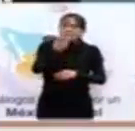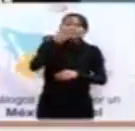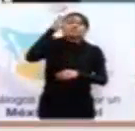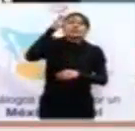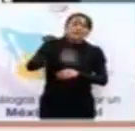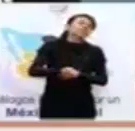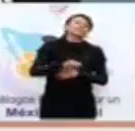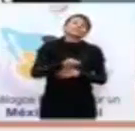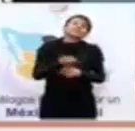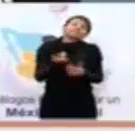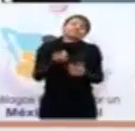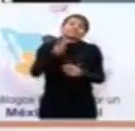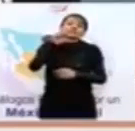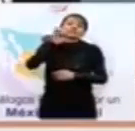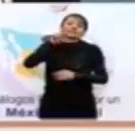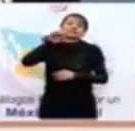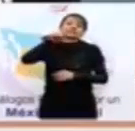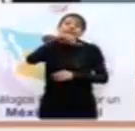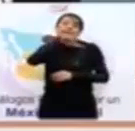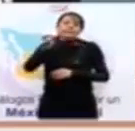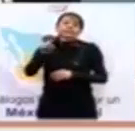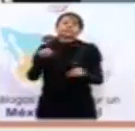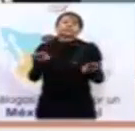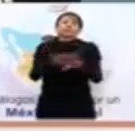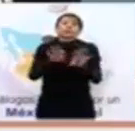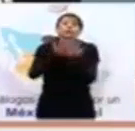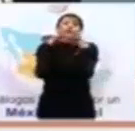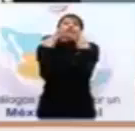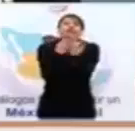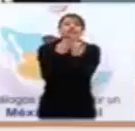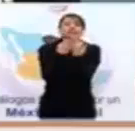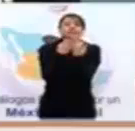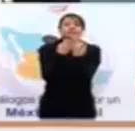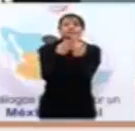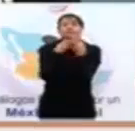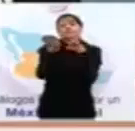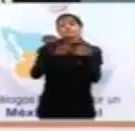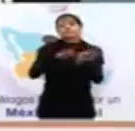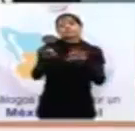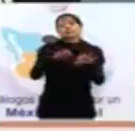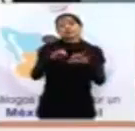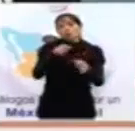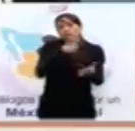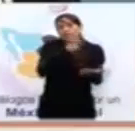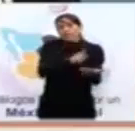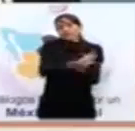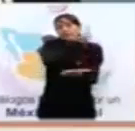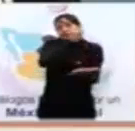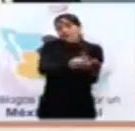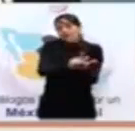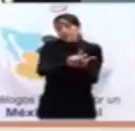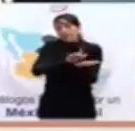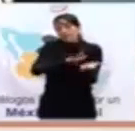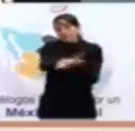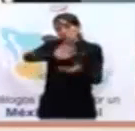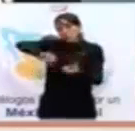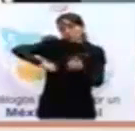sistemas. Los sistemas dentro de la Ley de Desarrollo Rural Sustentable son una idea para